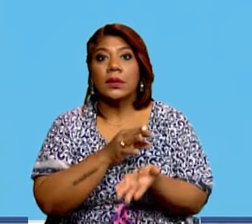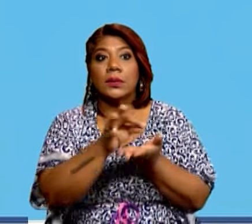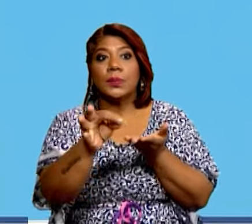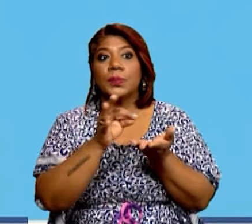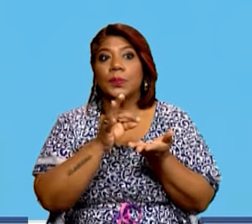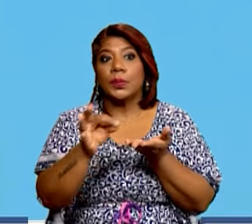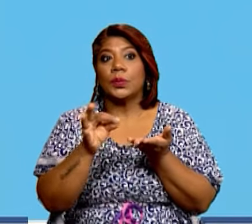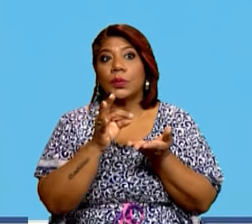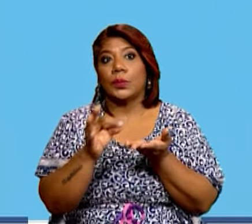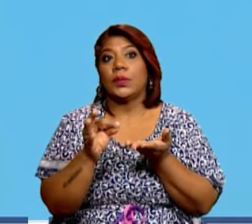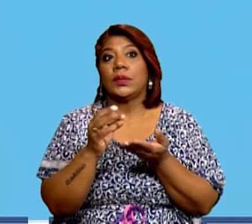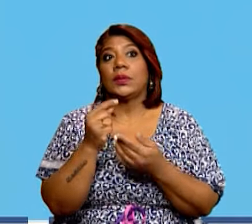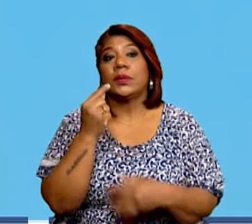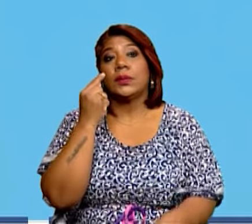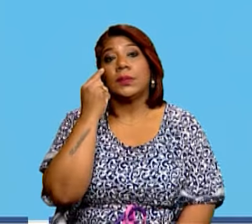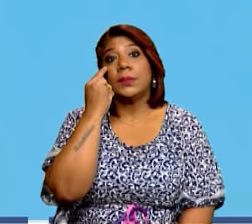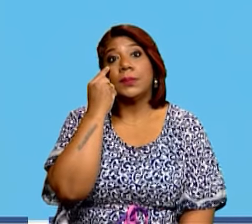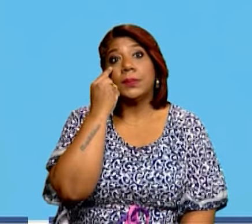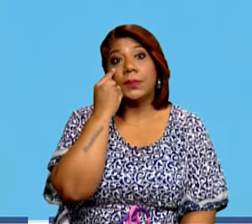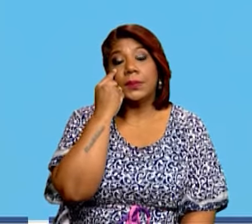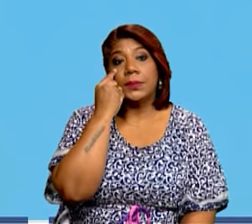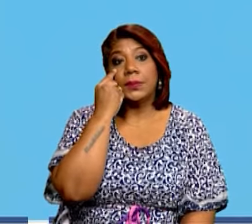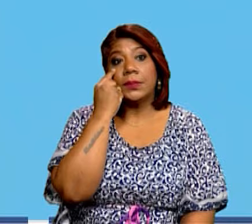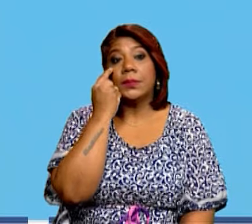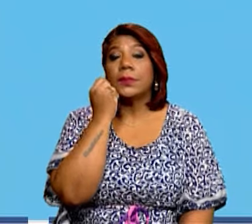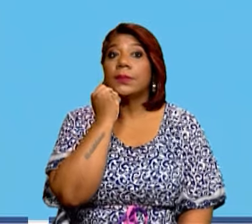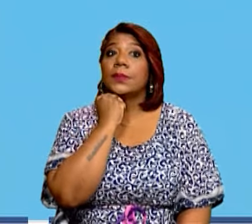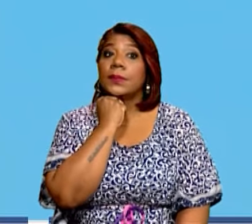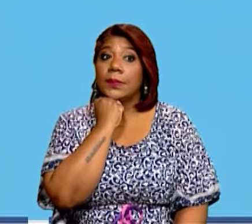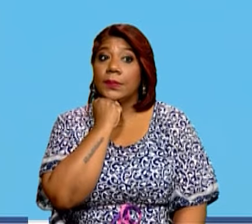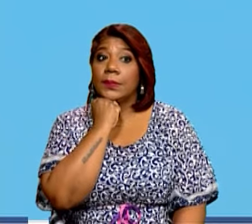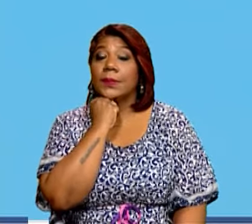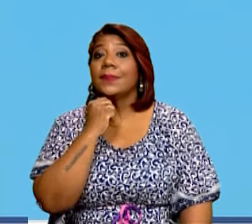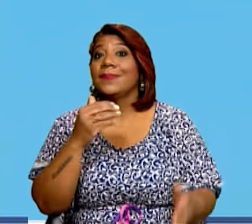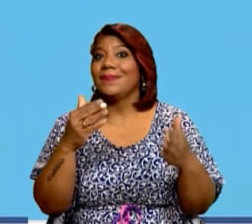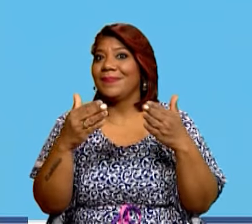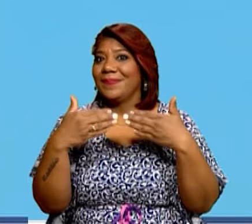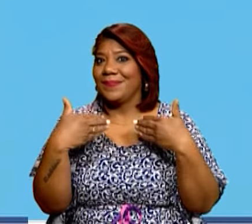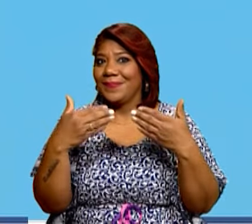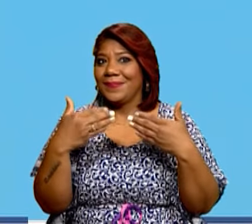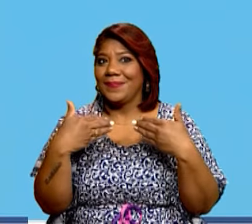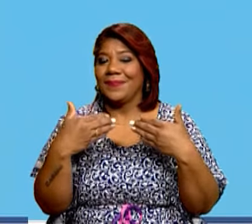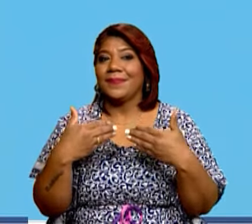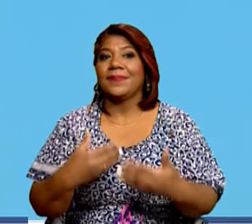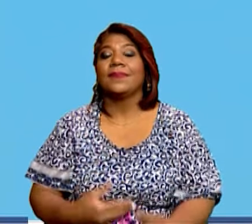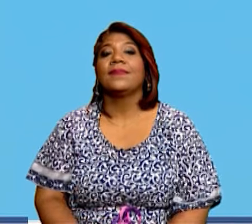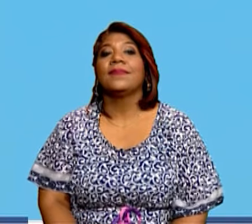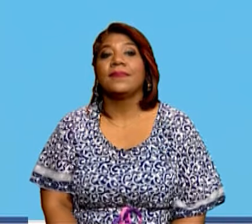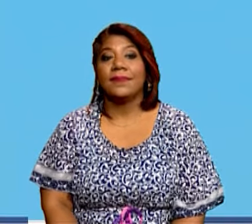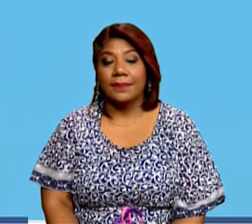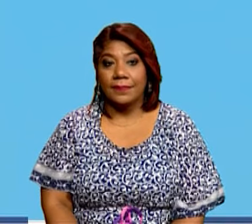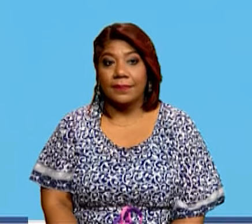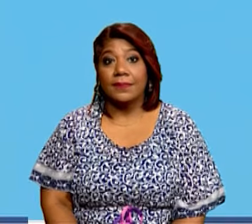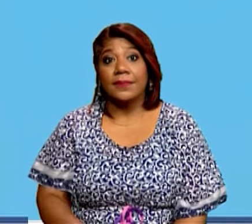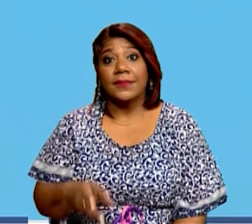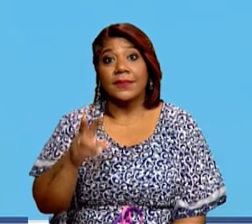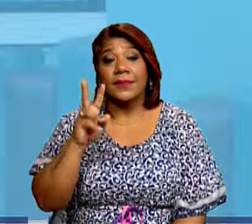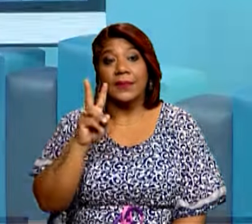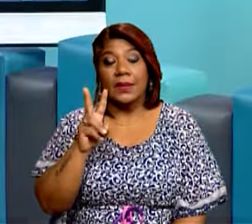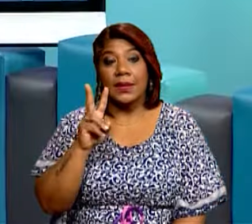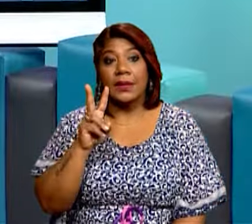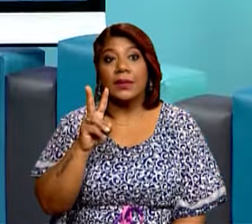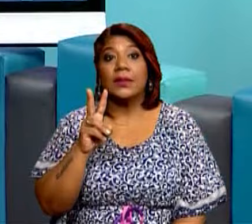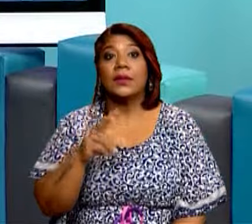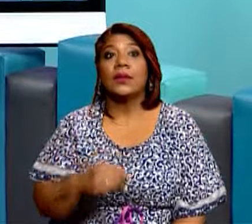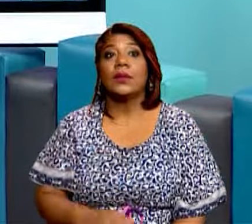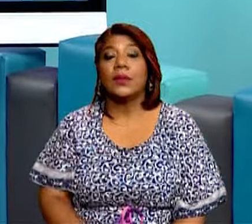reforzando y recordando. En la primera podemos ver la provincia de Panamá. En nuestra segunda imagen